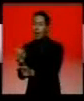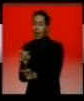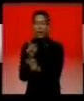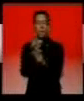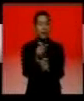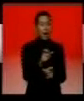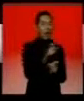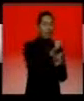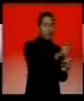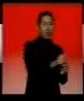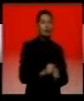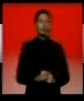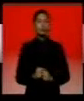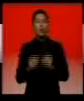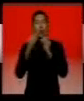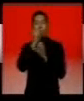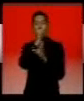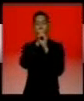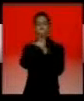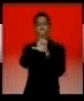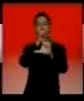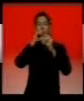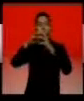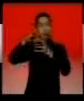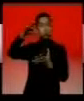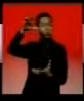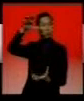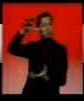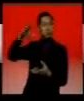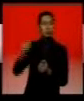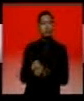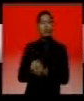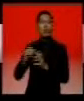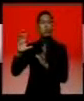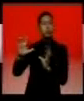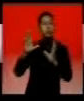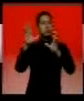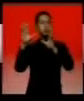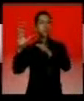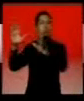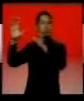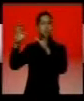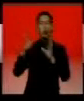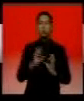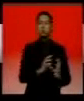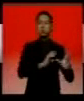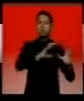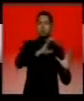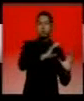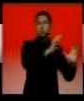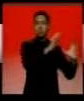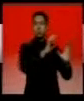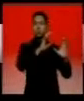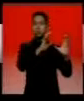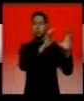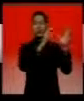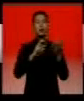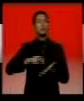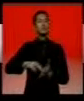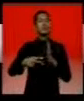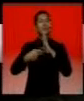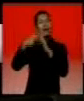helio como los globos tradicionales de la capital, precisamente como una conmemoración